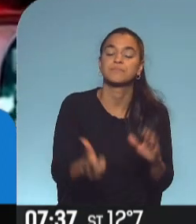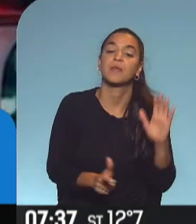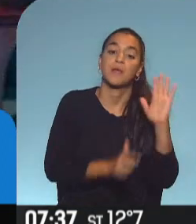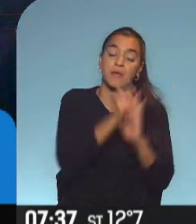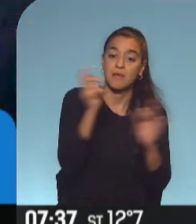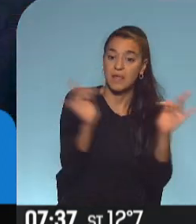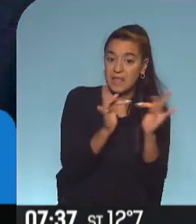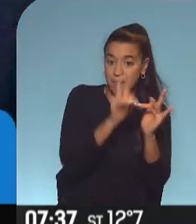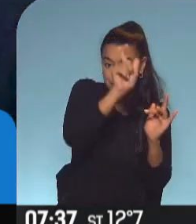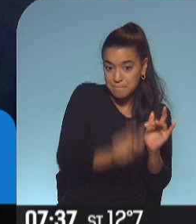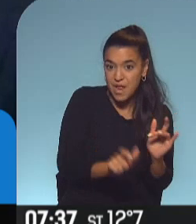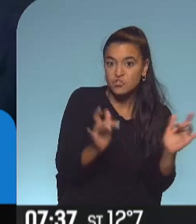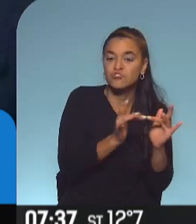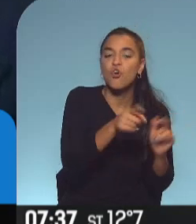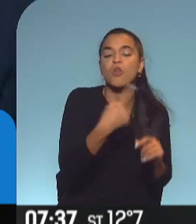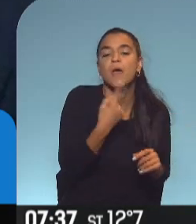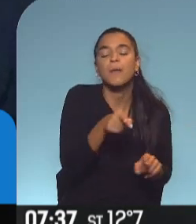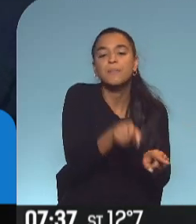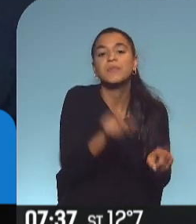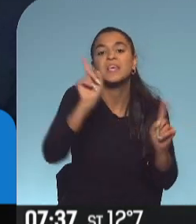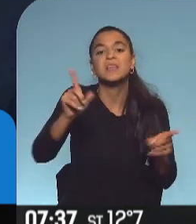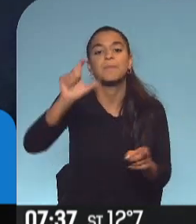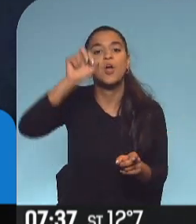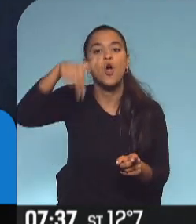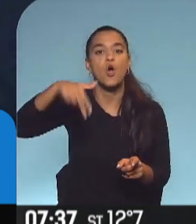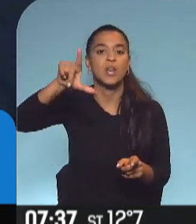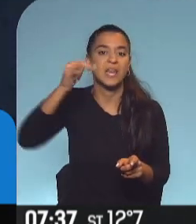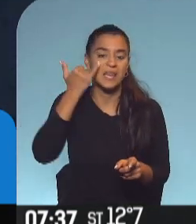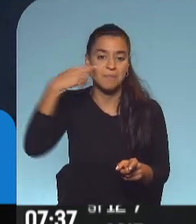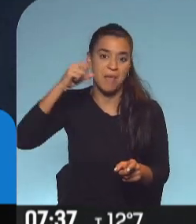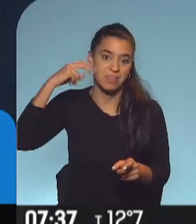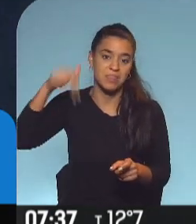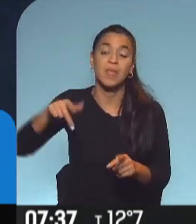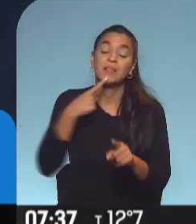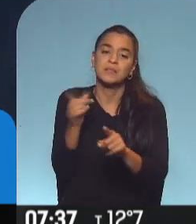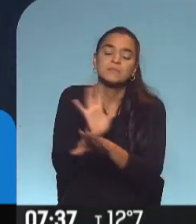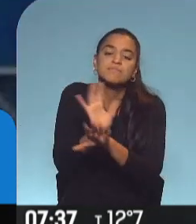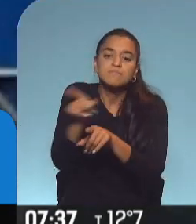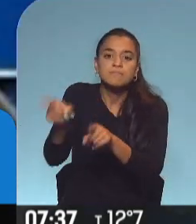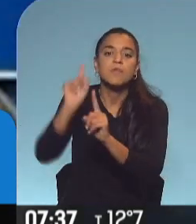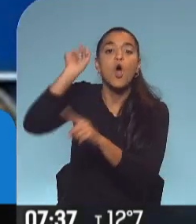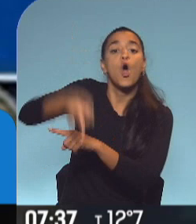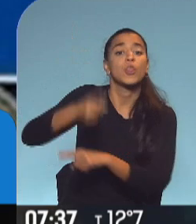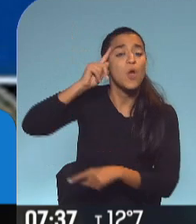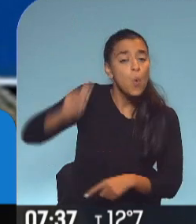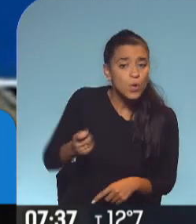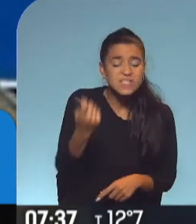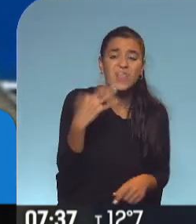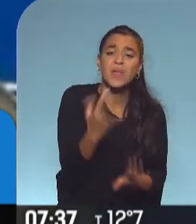en sus redes sociales y en el portal On Demand del canal. Además, por orden judicial, deberá